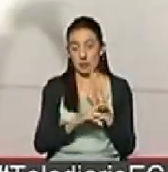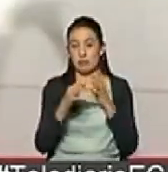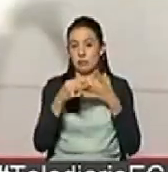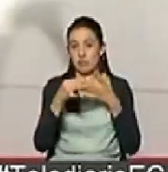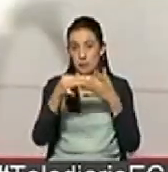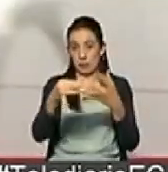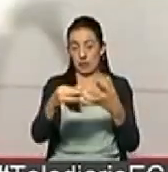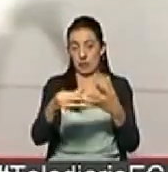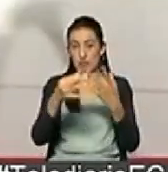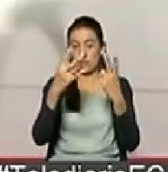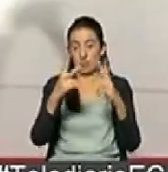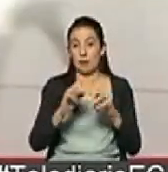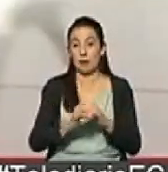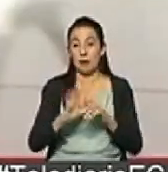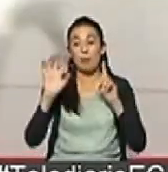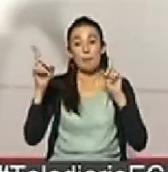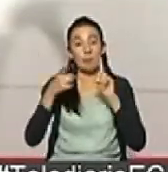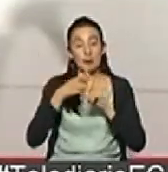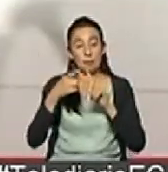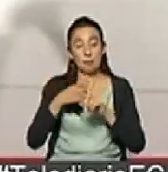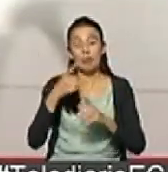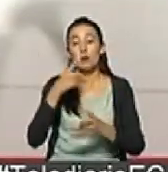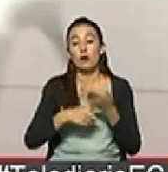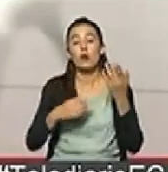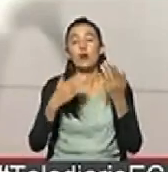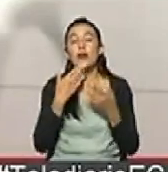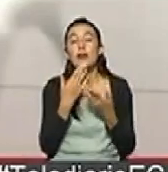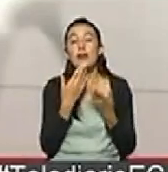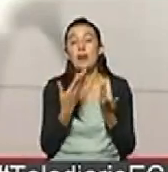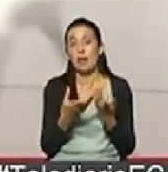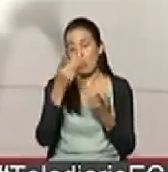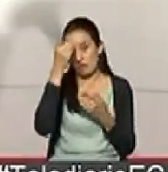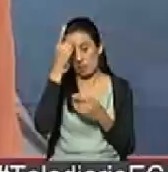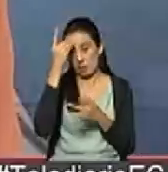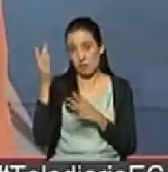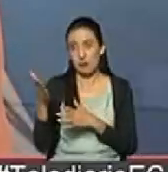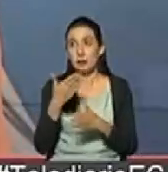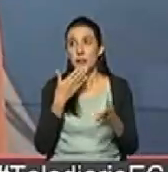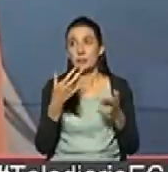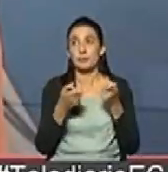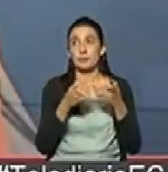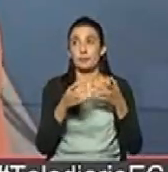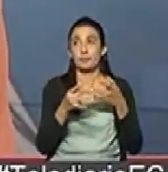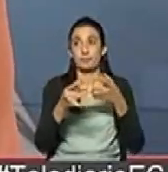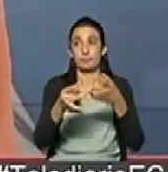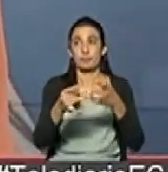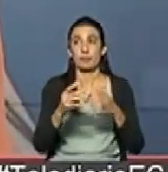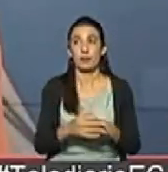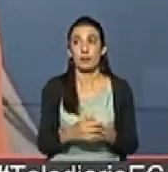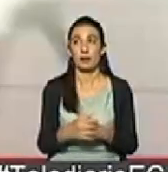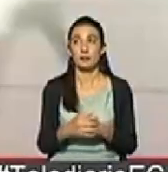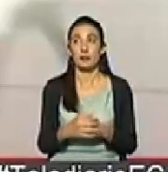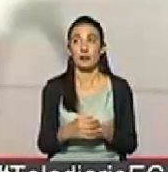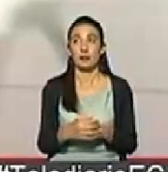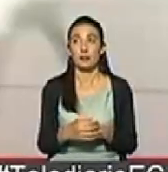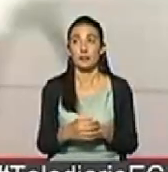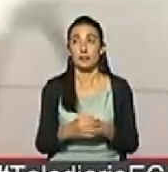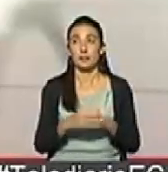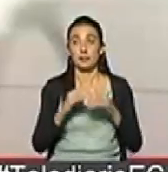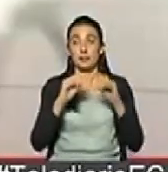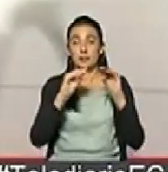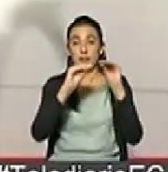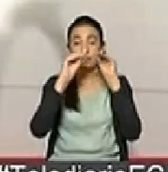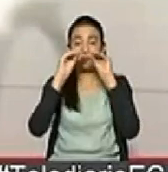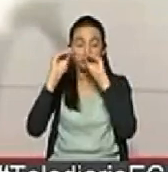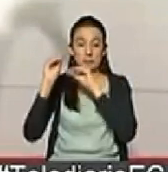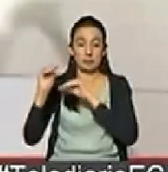guiarles qué es lo que pueden también utilizar para su beneficio. ¿Cómo se puede hacer esta guía? ¿Qué recomienda usted? Enseñarles.